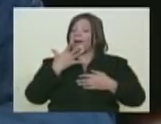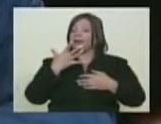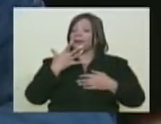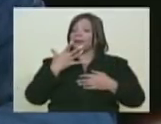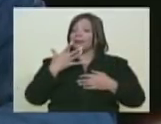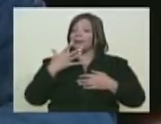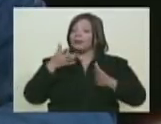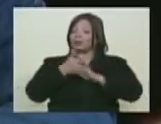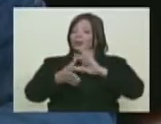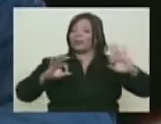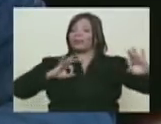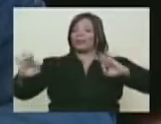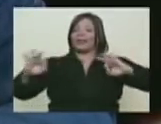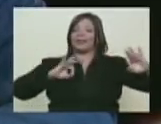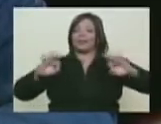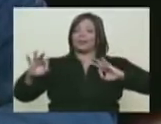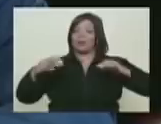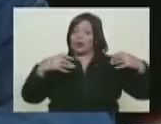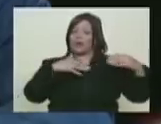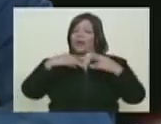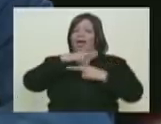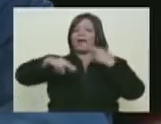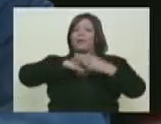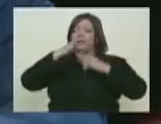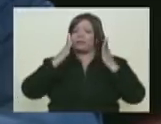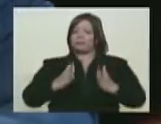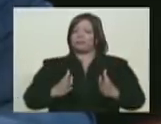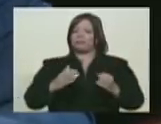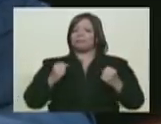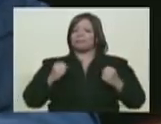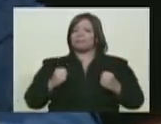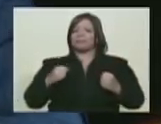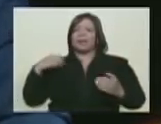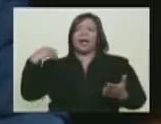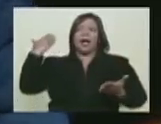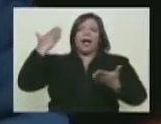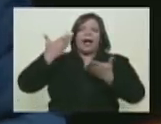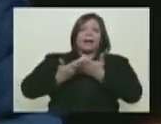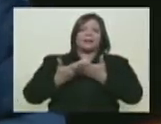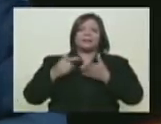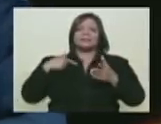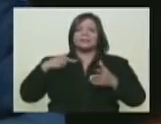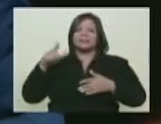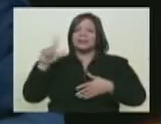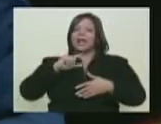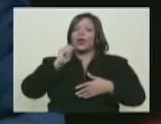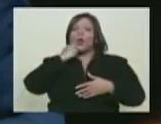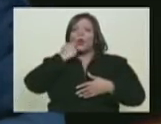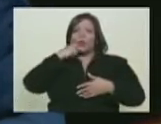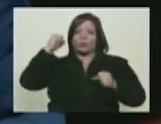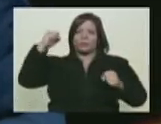las tablas y además luchador revolucionario, militante hasta sus últimas horas del Partido Comunista.